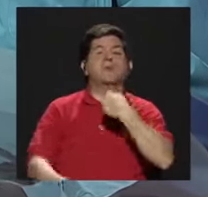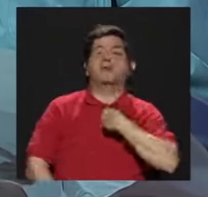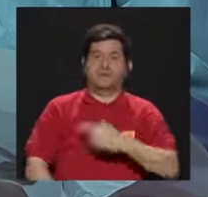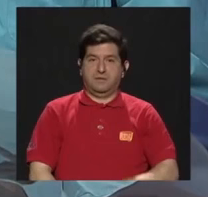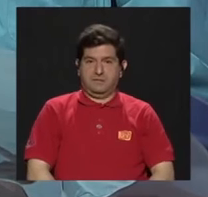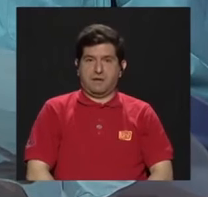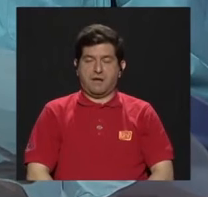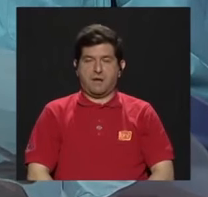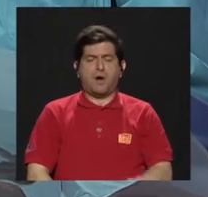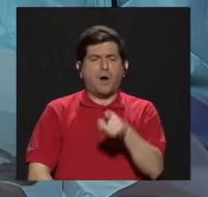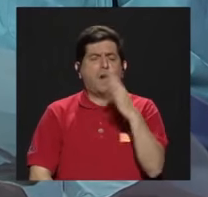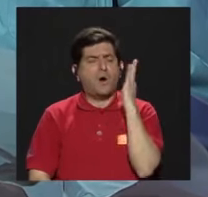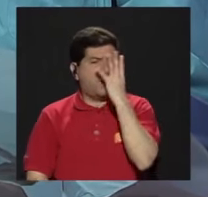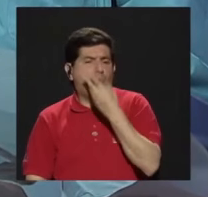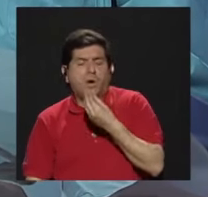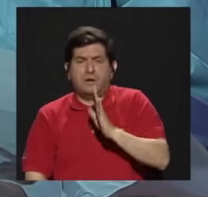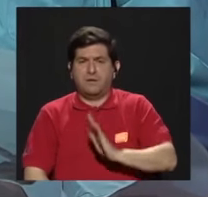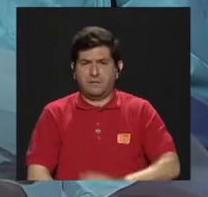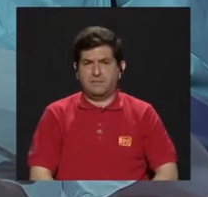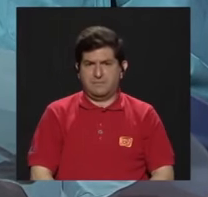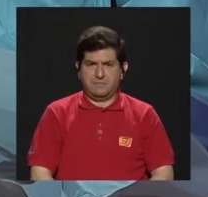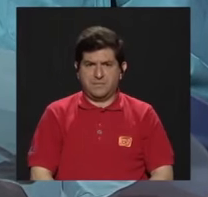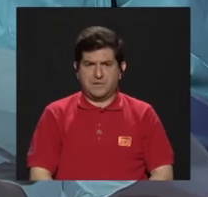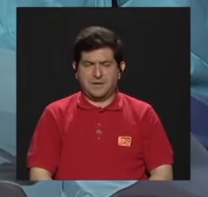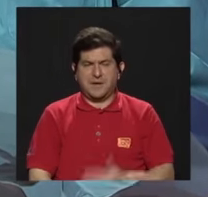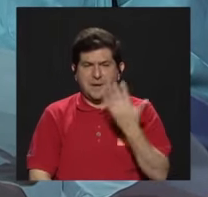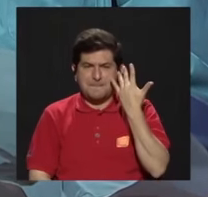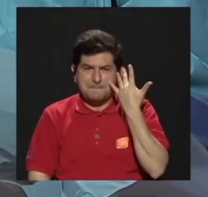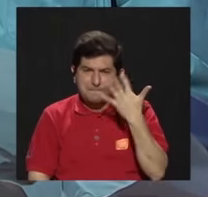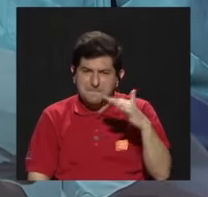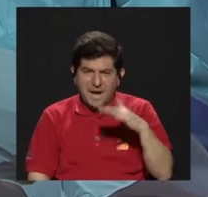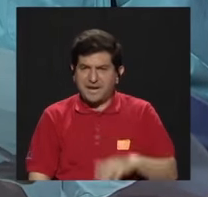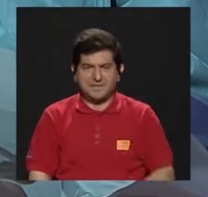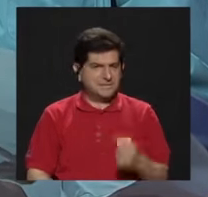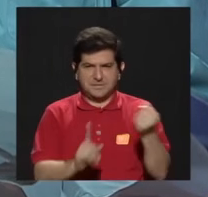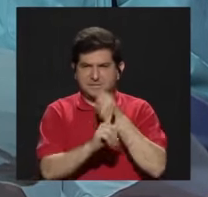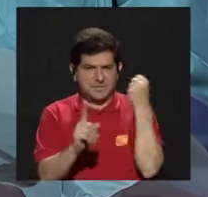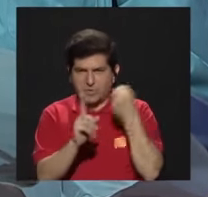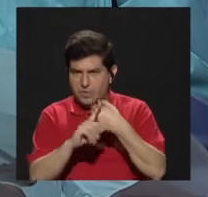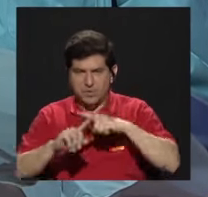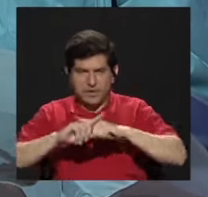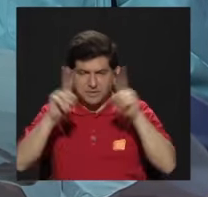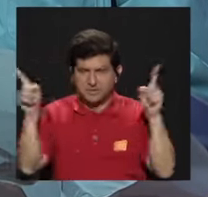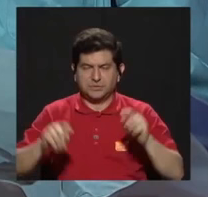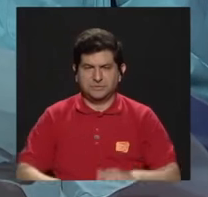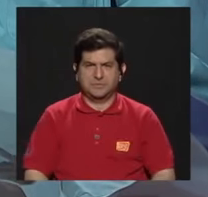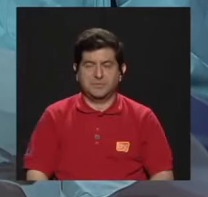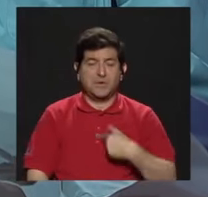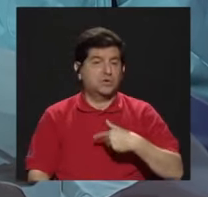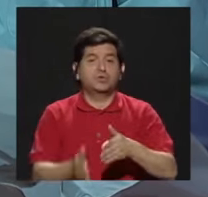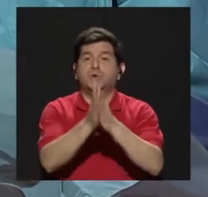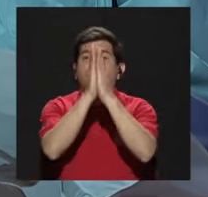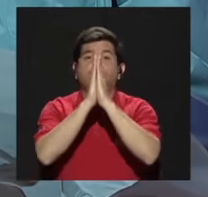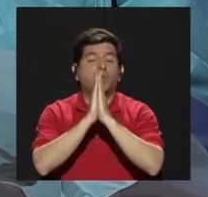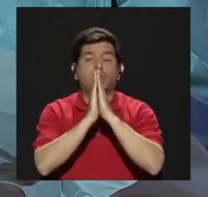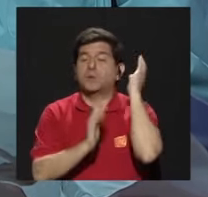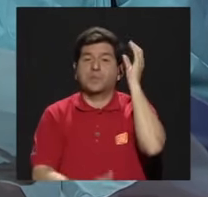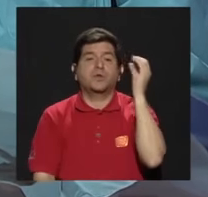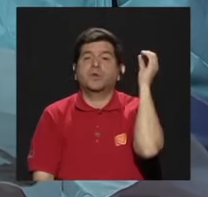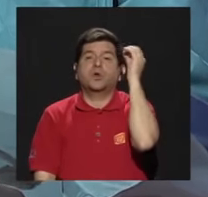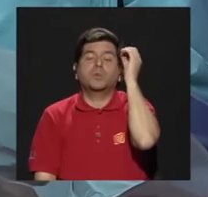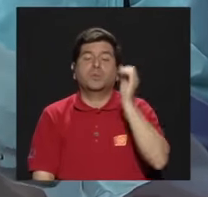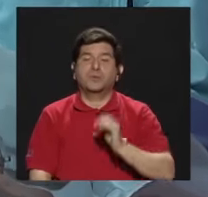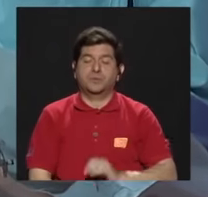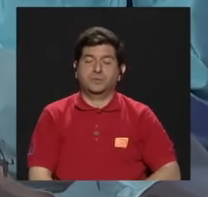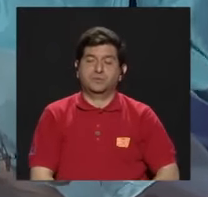digas qué guapa te ves, o sea, porque pareciera no ser violento, pero es que yo no estoy pidiéndole que me dé su opinión